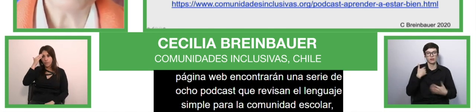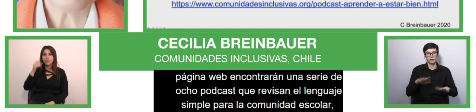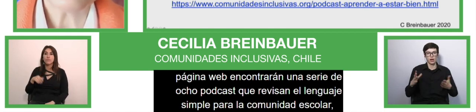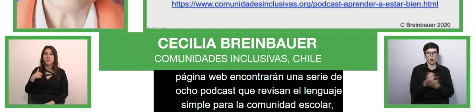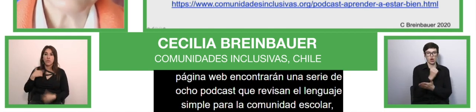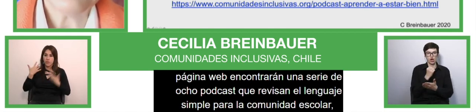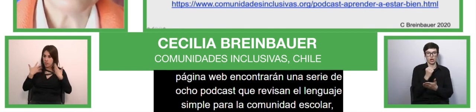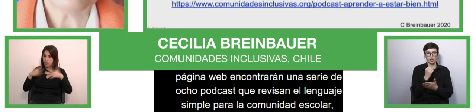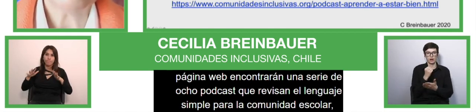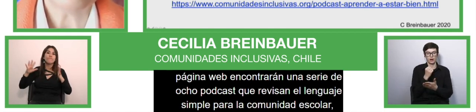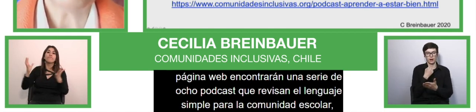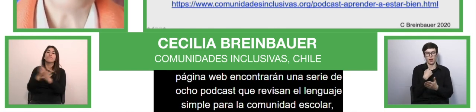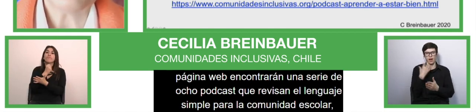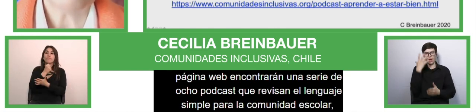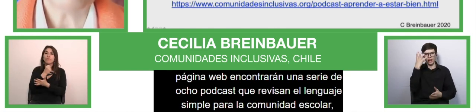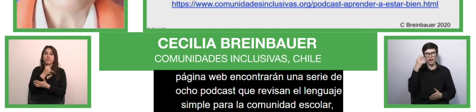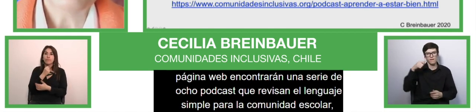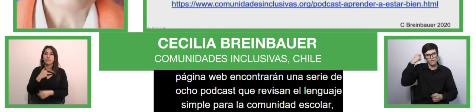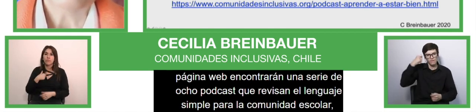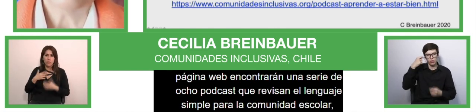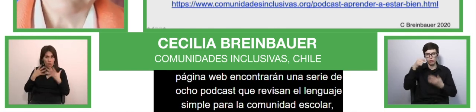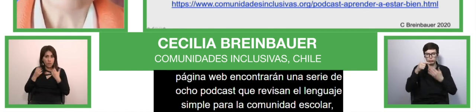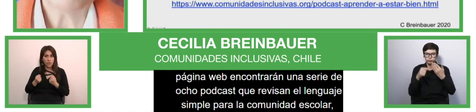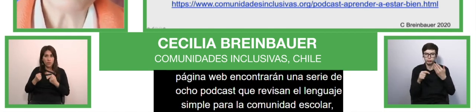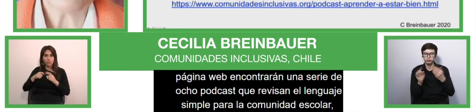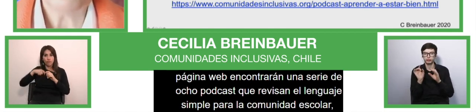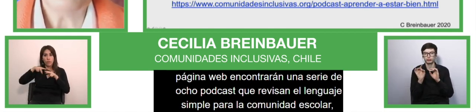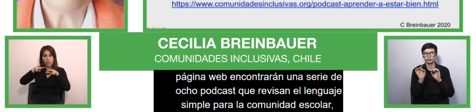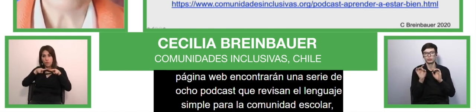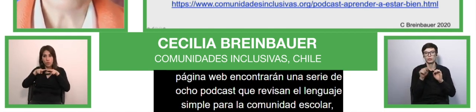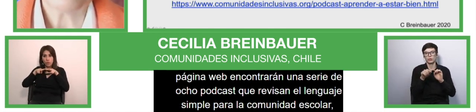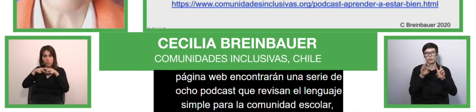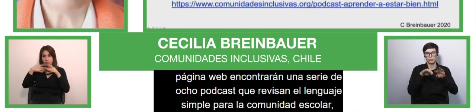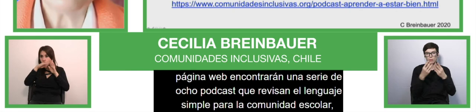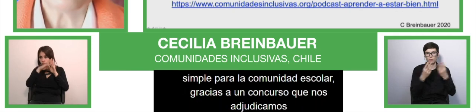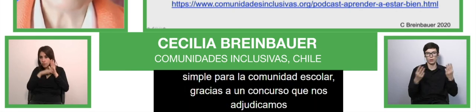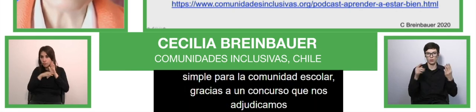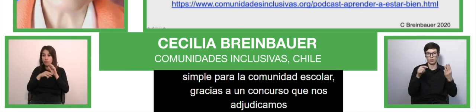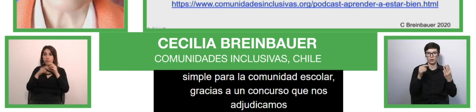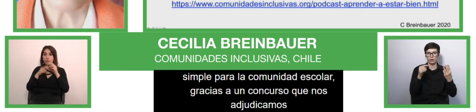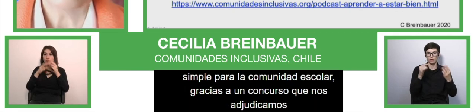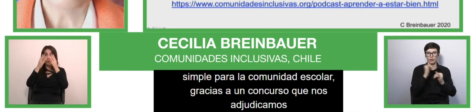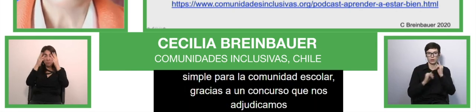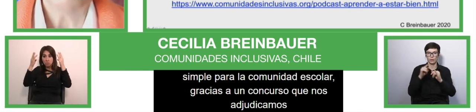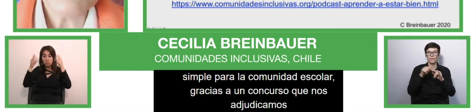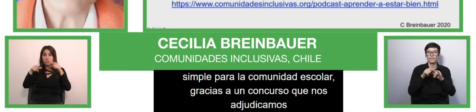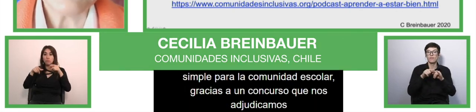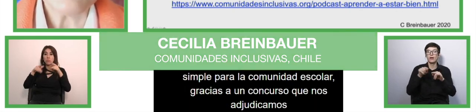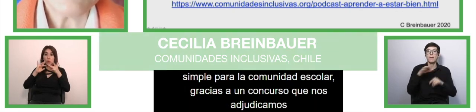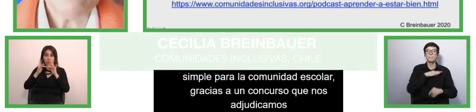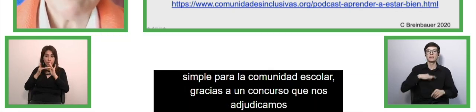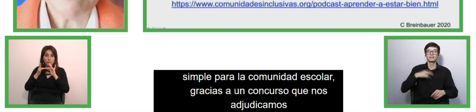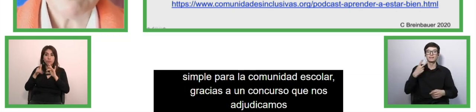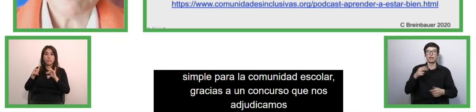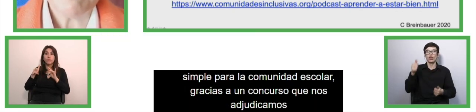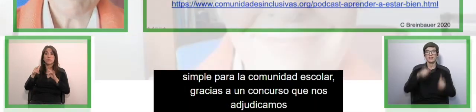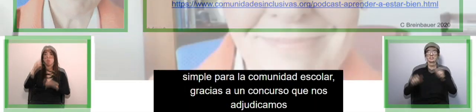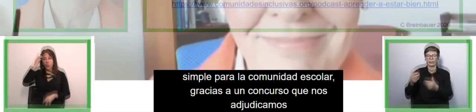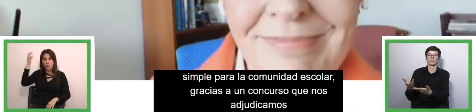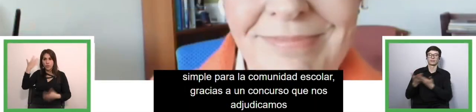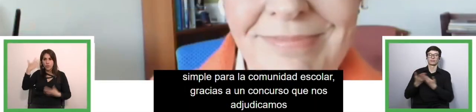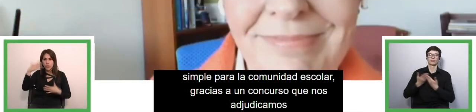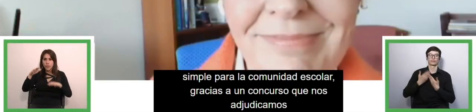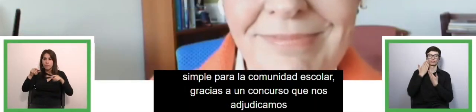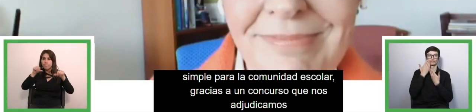concurso que nos adjudicamos felo groups adjudicó del ministerio de ciencia muchas gracias